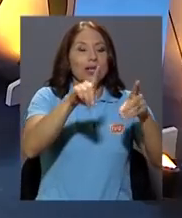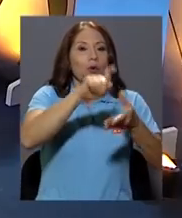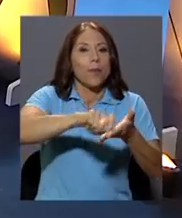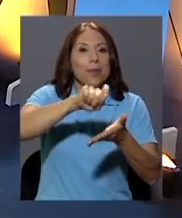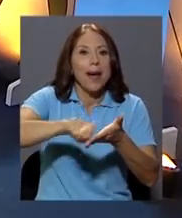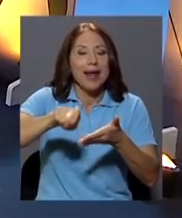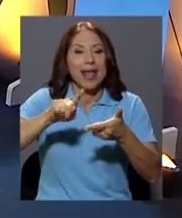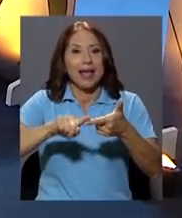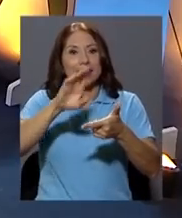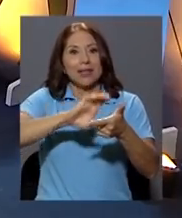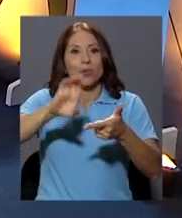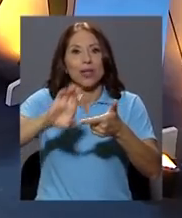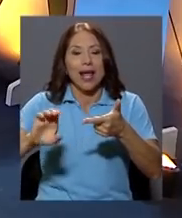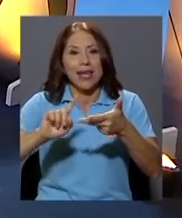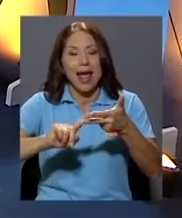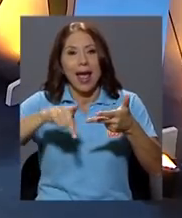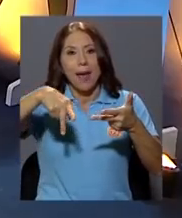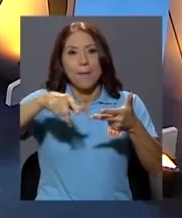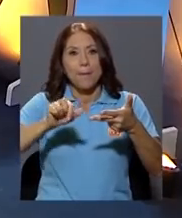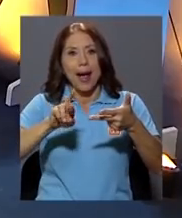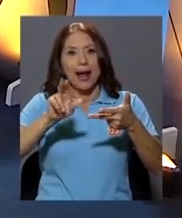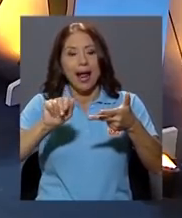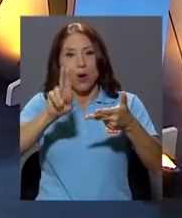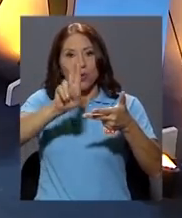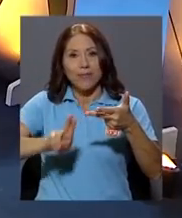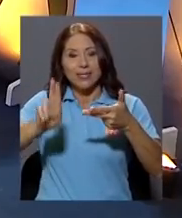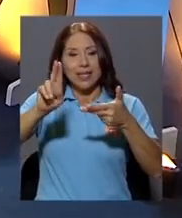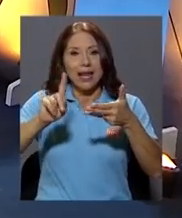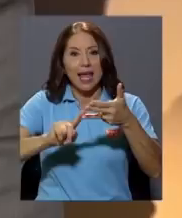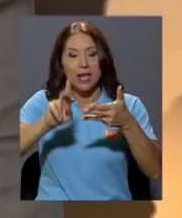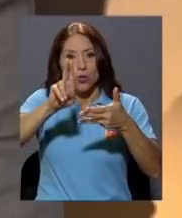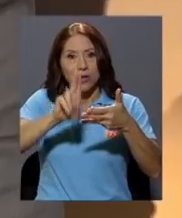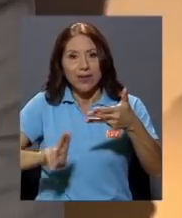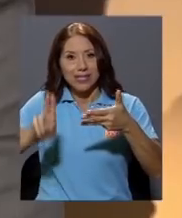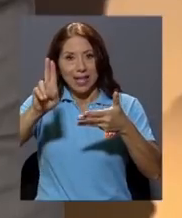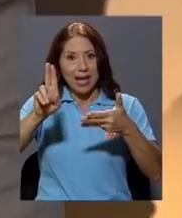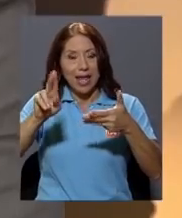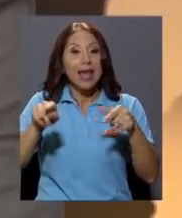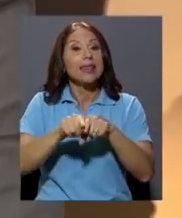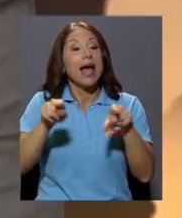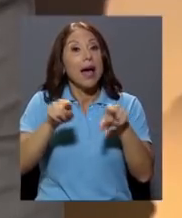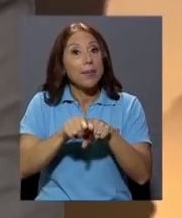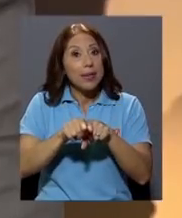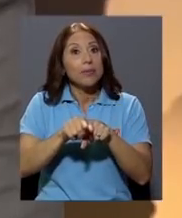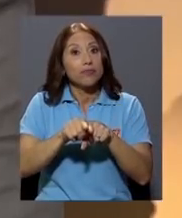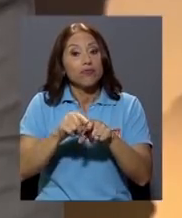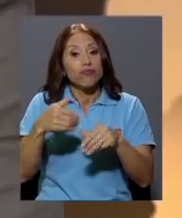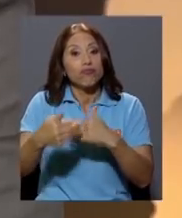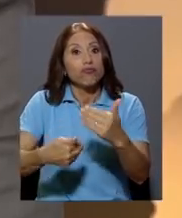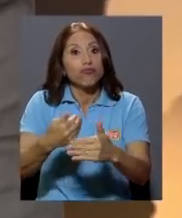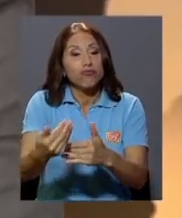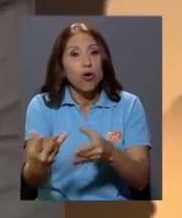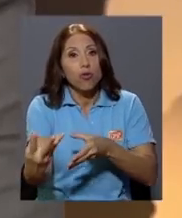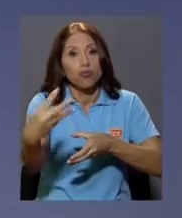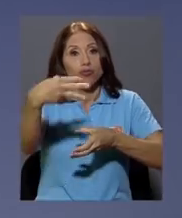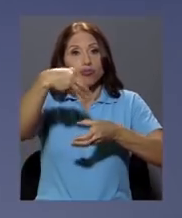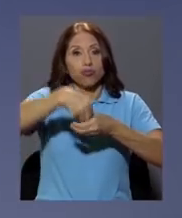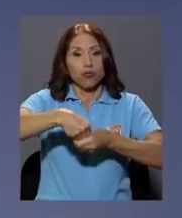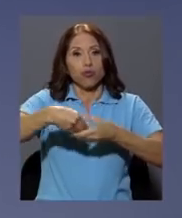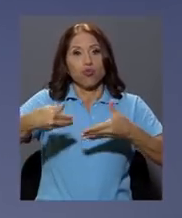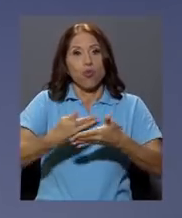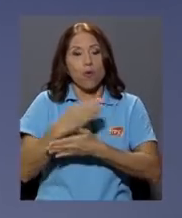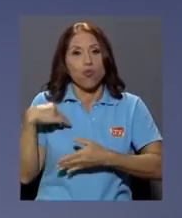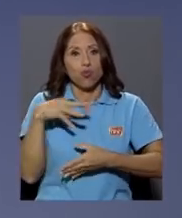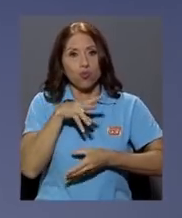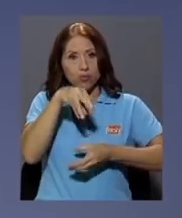parauniversitaria y universitaria. De un pronto a otro vamos a tener también incorporados nuevos miembros en una